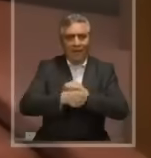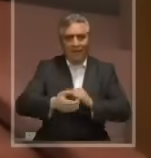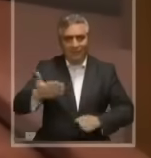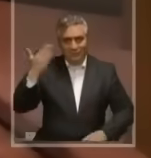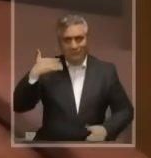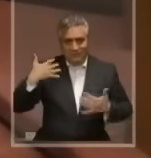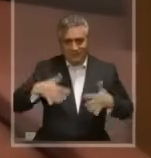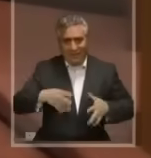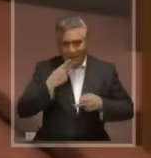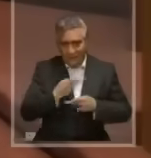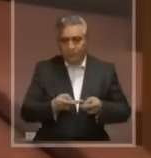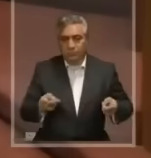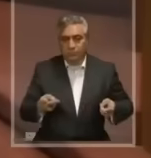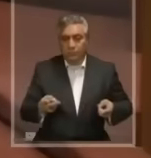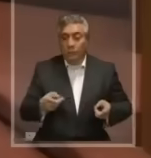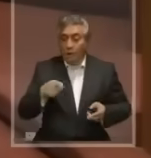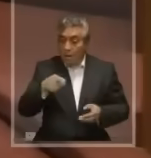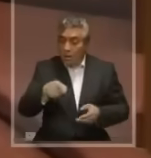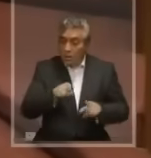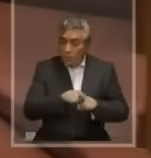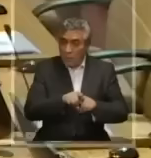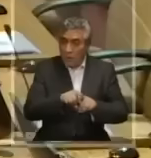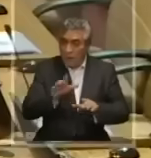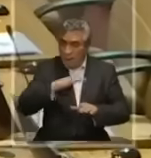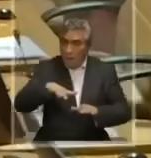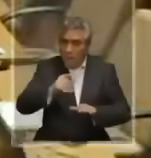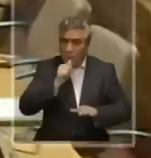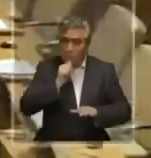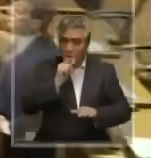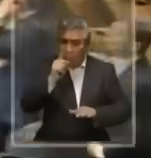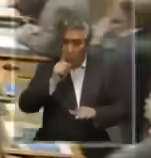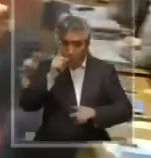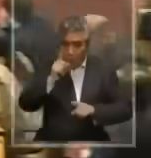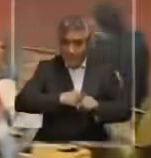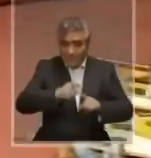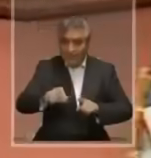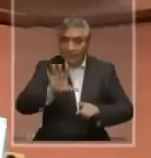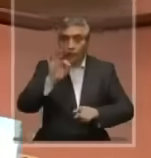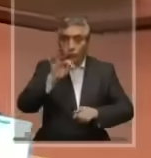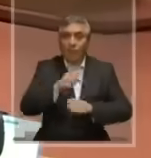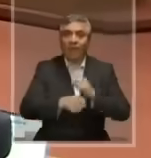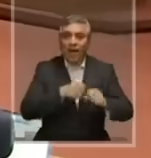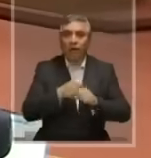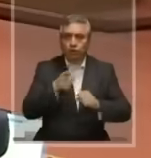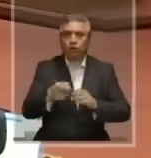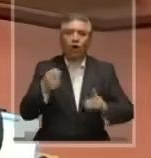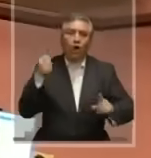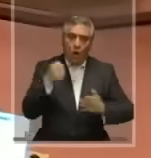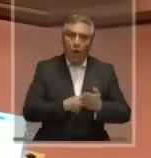enciende los ánimos en el Congreso a menos de un mes de la conmemoración de los 50 años del golpe de Estado.